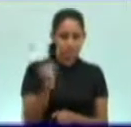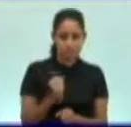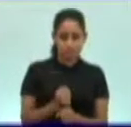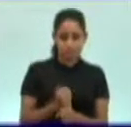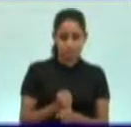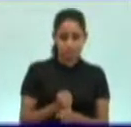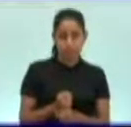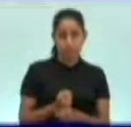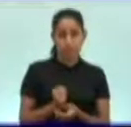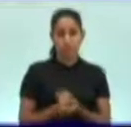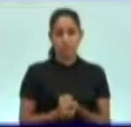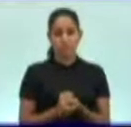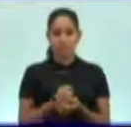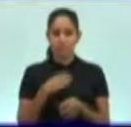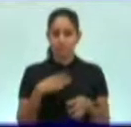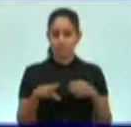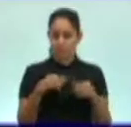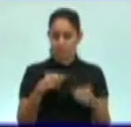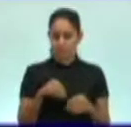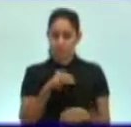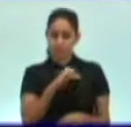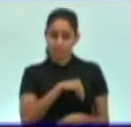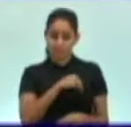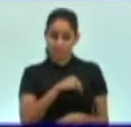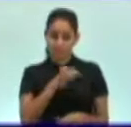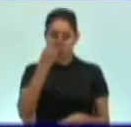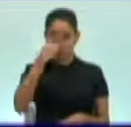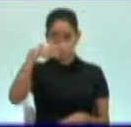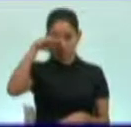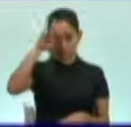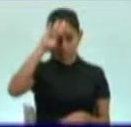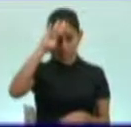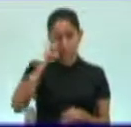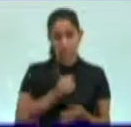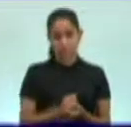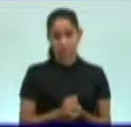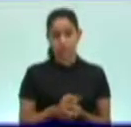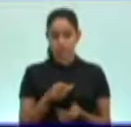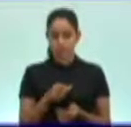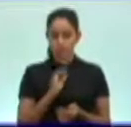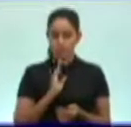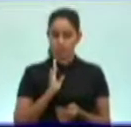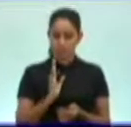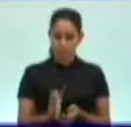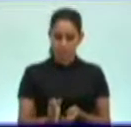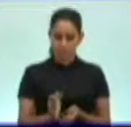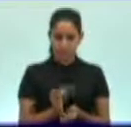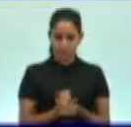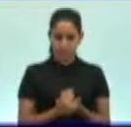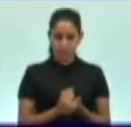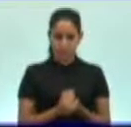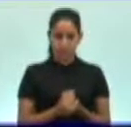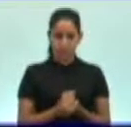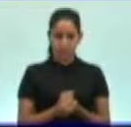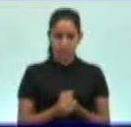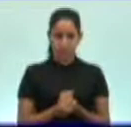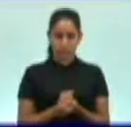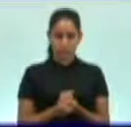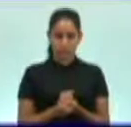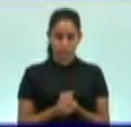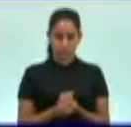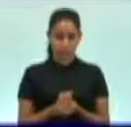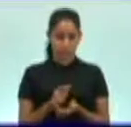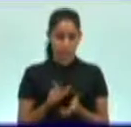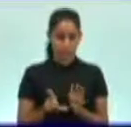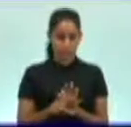como expresión de sentimientos patrios y de veneración a lo que representa. La Ley de